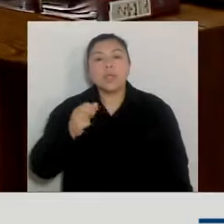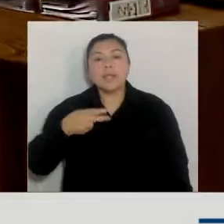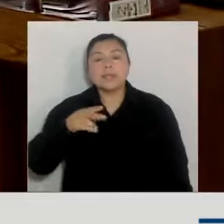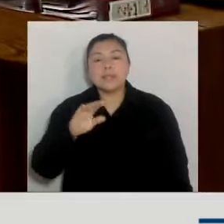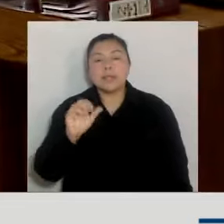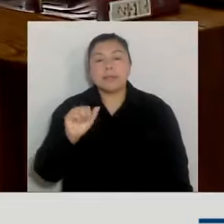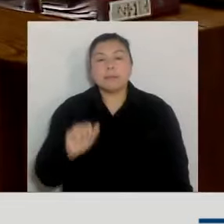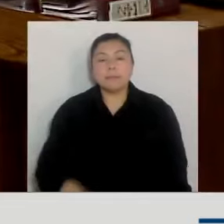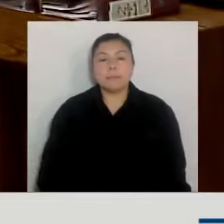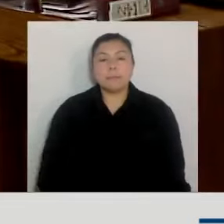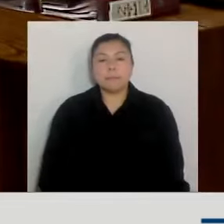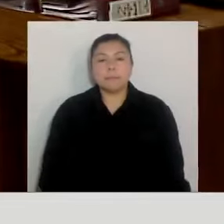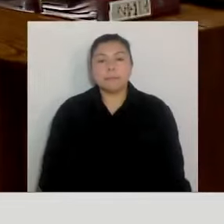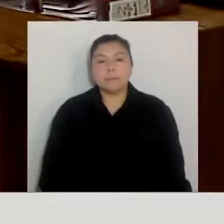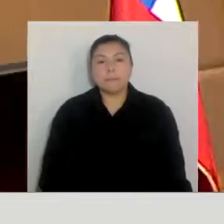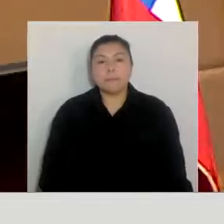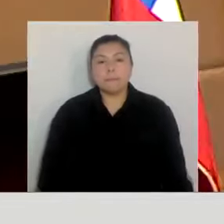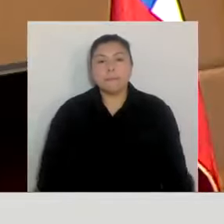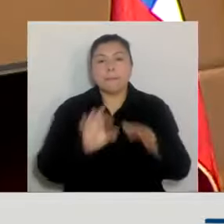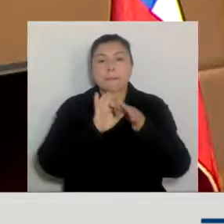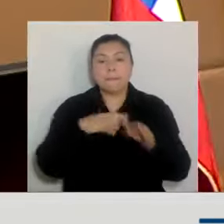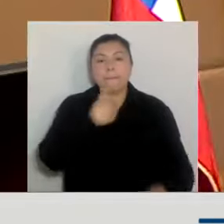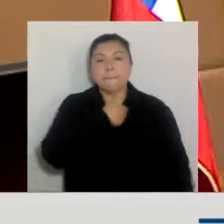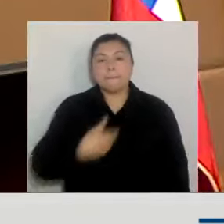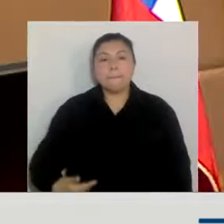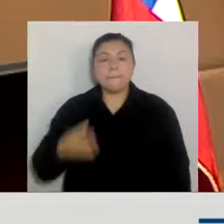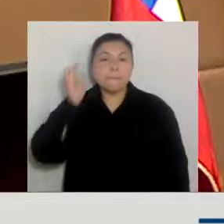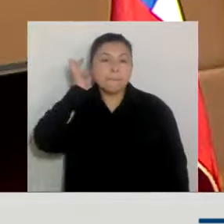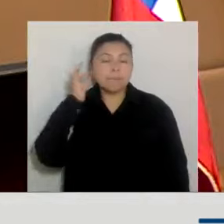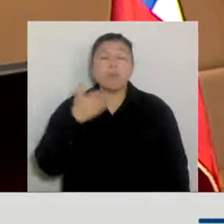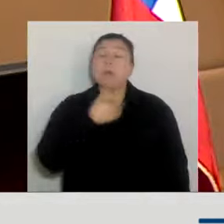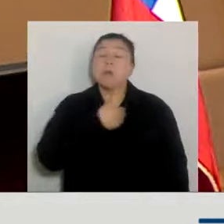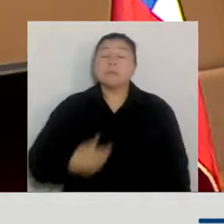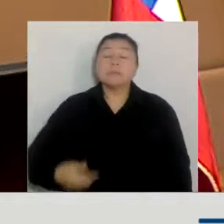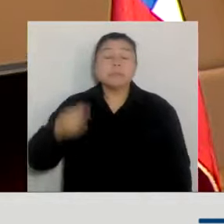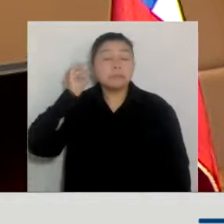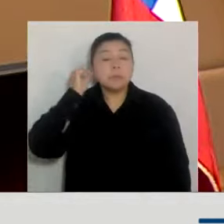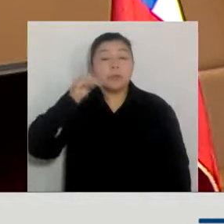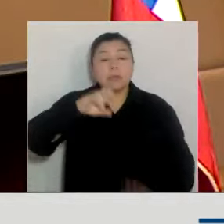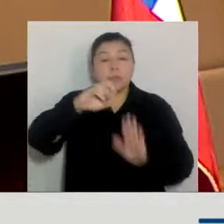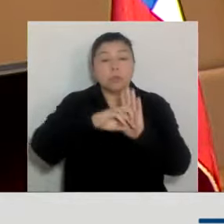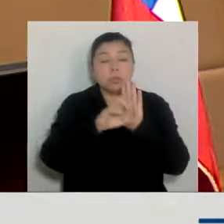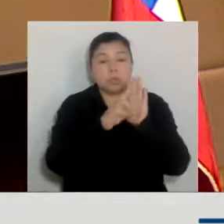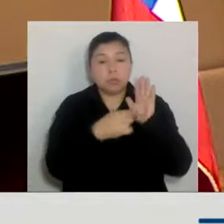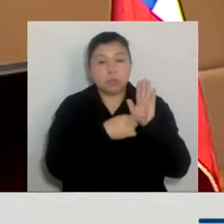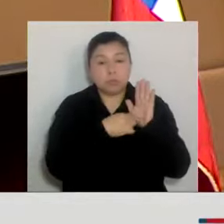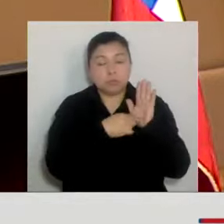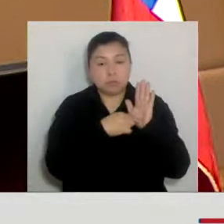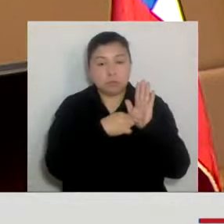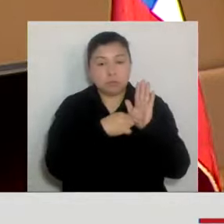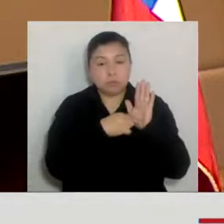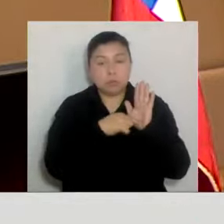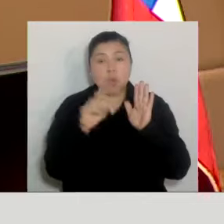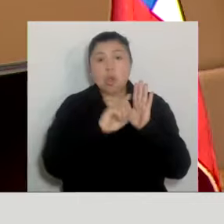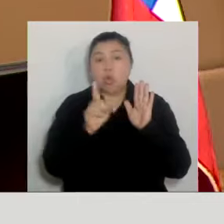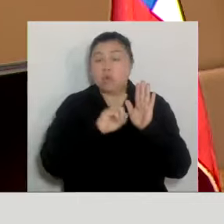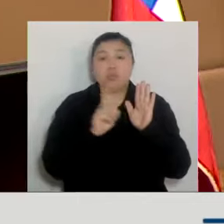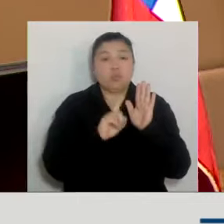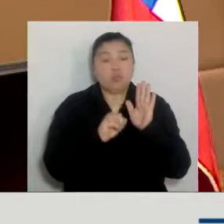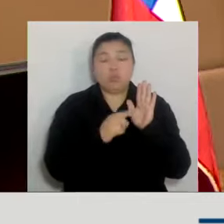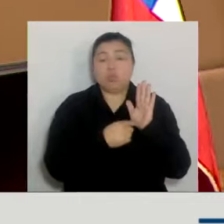urru Muchas gracias presidenta presidenta este proyecto no pretende restringir